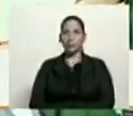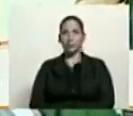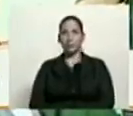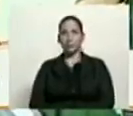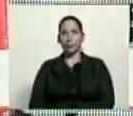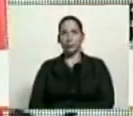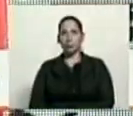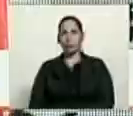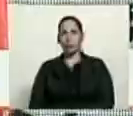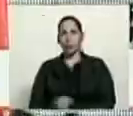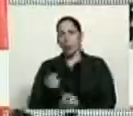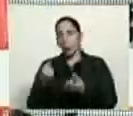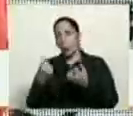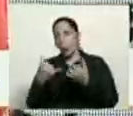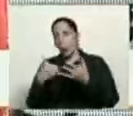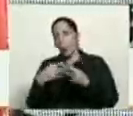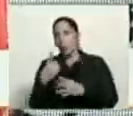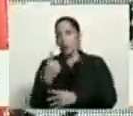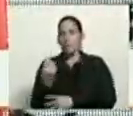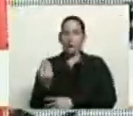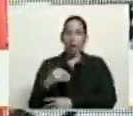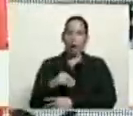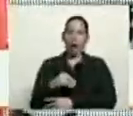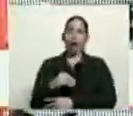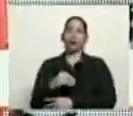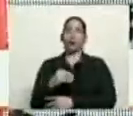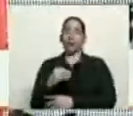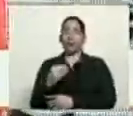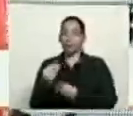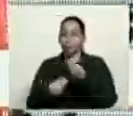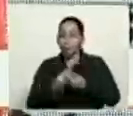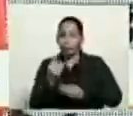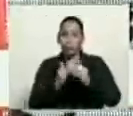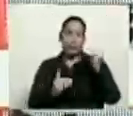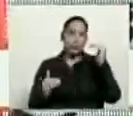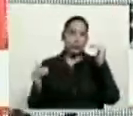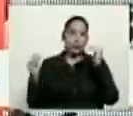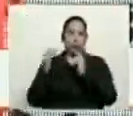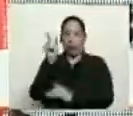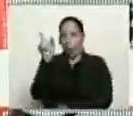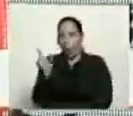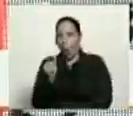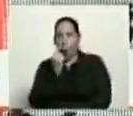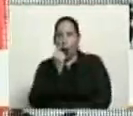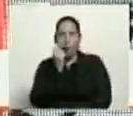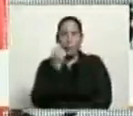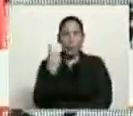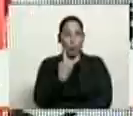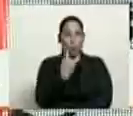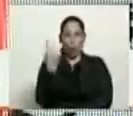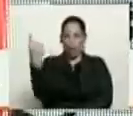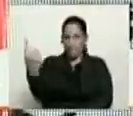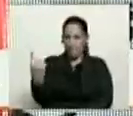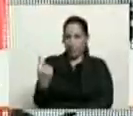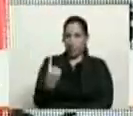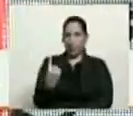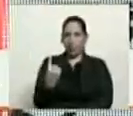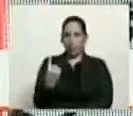¿Cuánta falta hará la ética, la moral de Díaz Rangel? La sola presencia de...